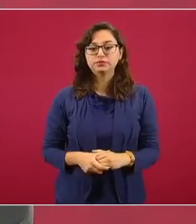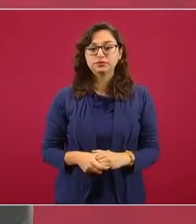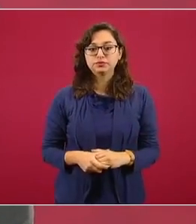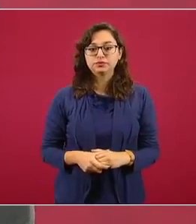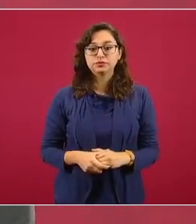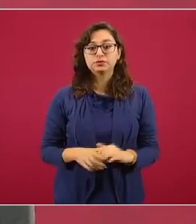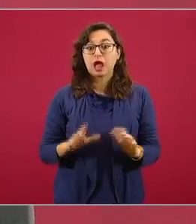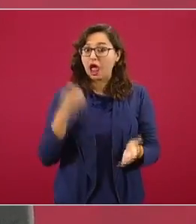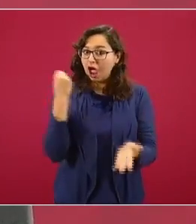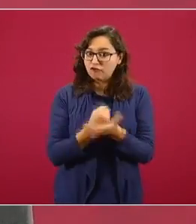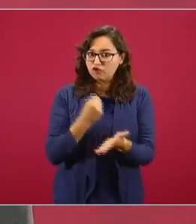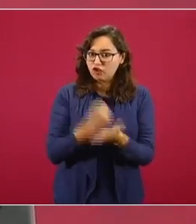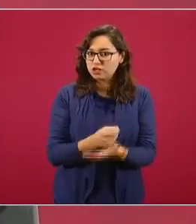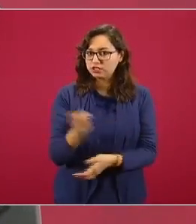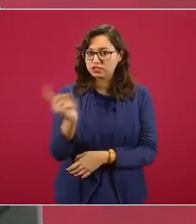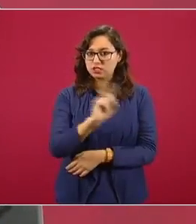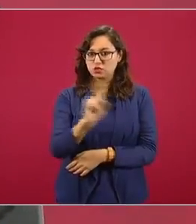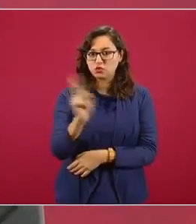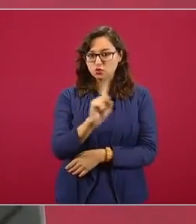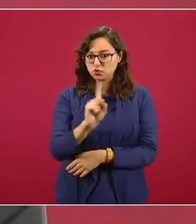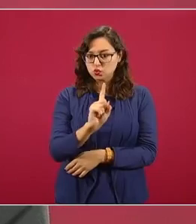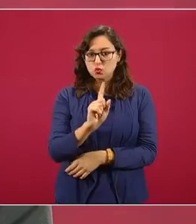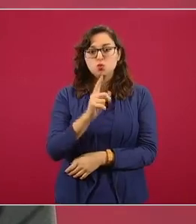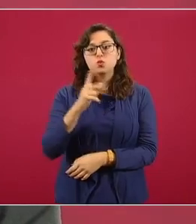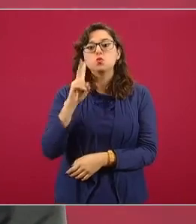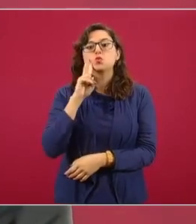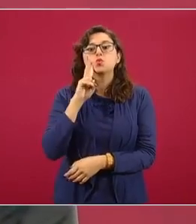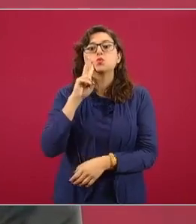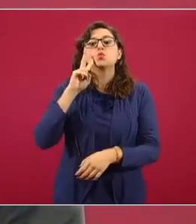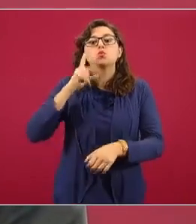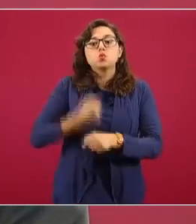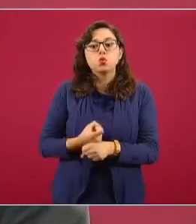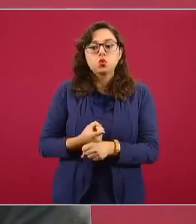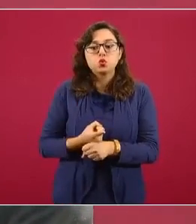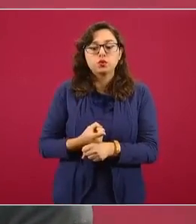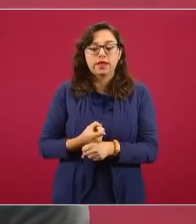Es voluntario. O sea, el caso del decreto